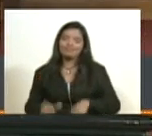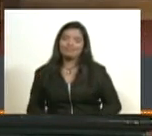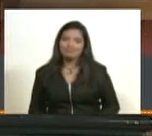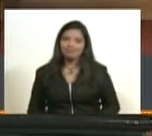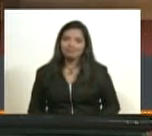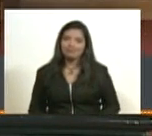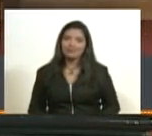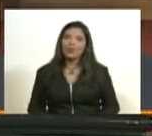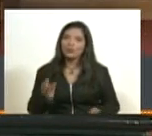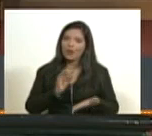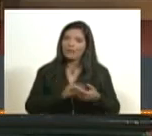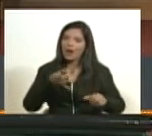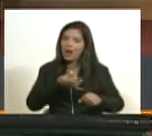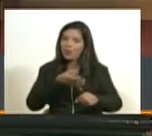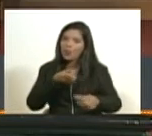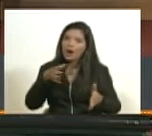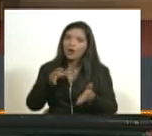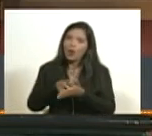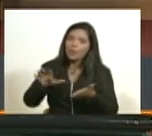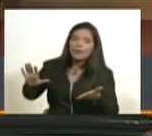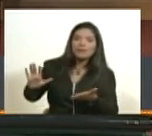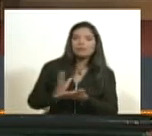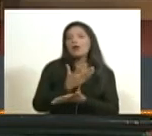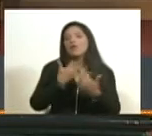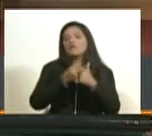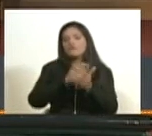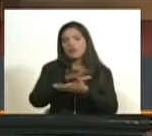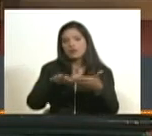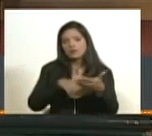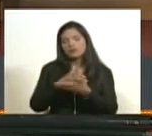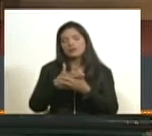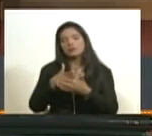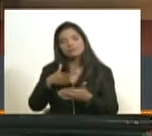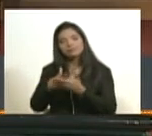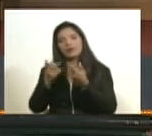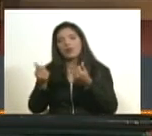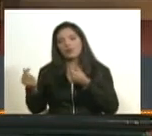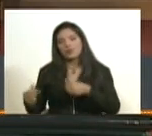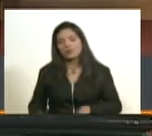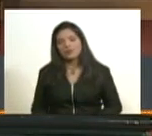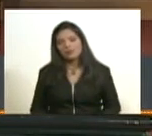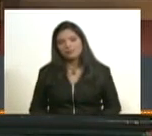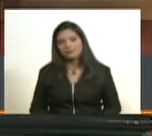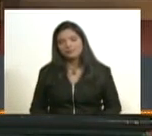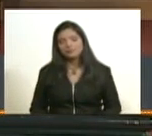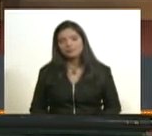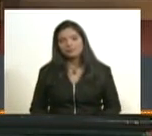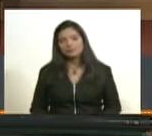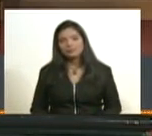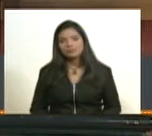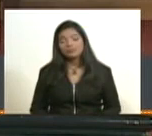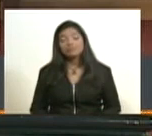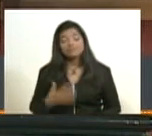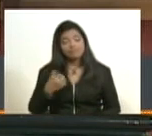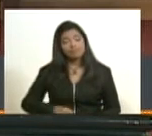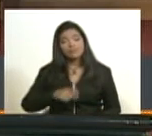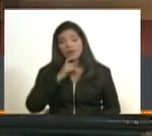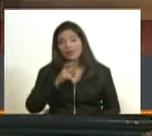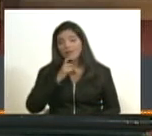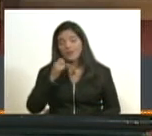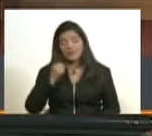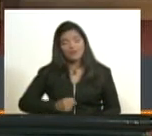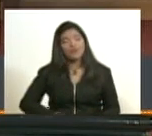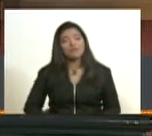Una vez más, la guarimba, el golpe de Estado y la agresión violenta ha afectado a la economía. Y la ha afectado duramente,